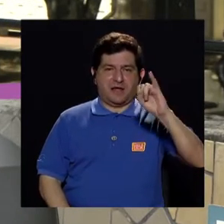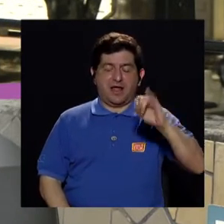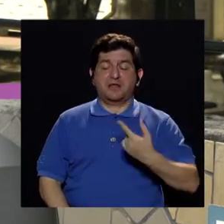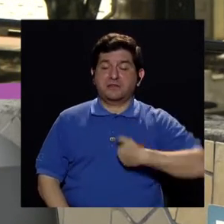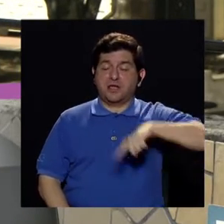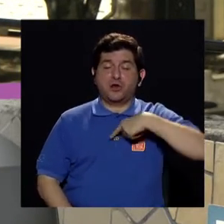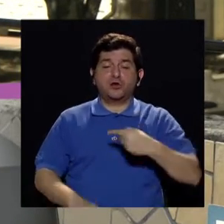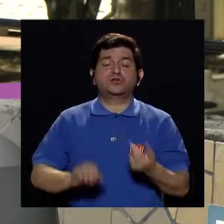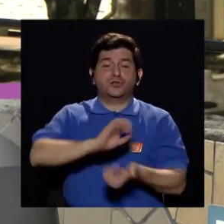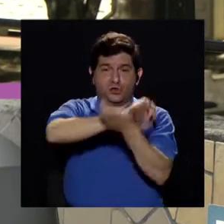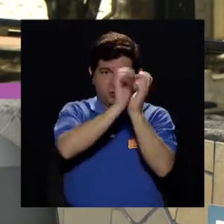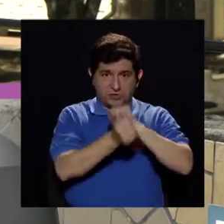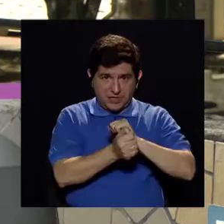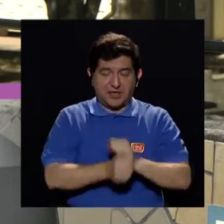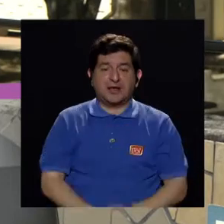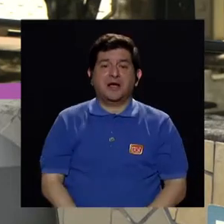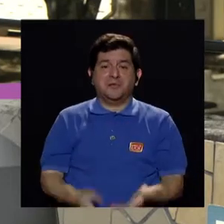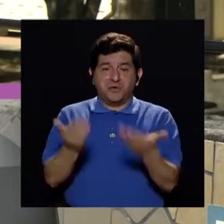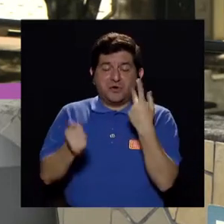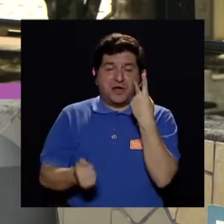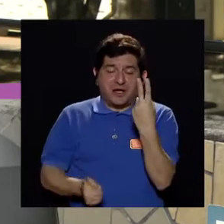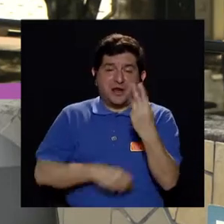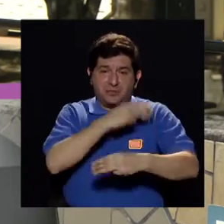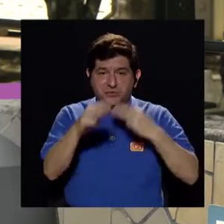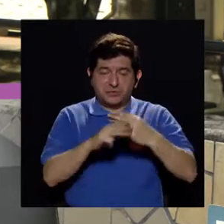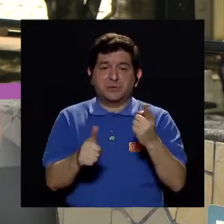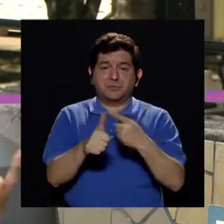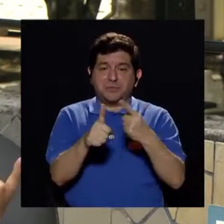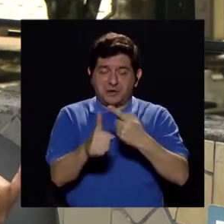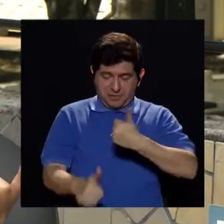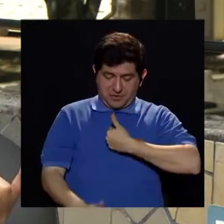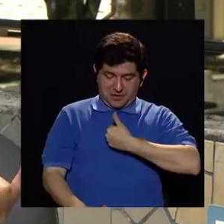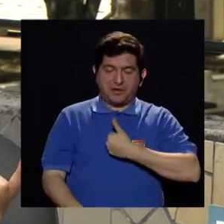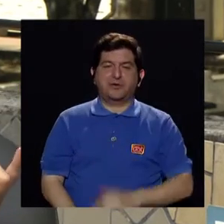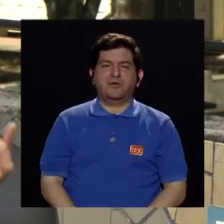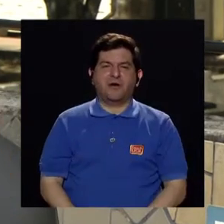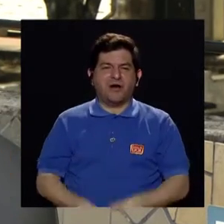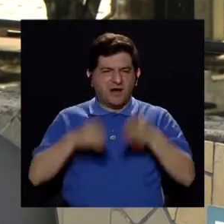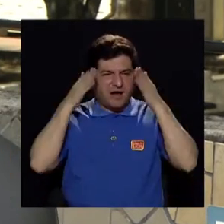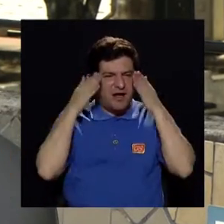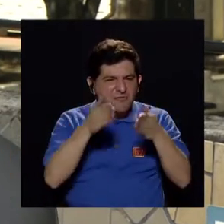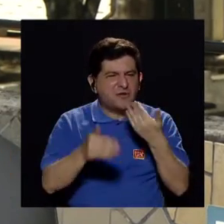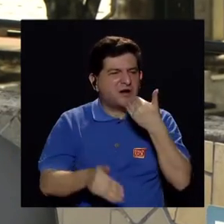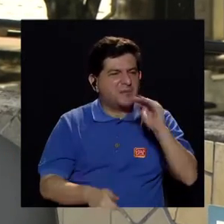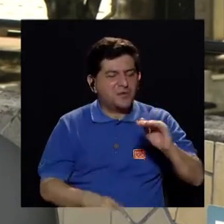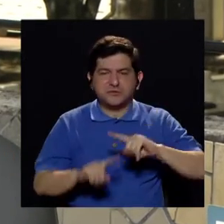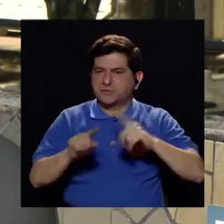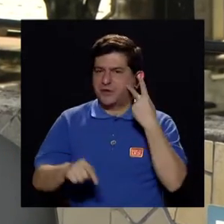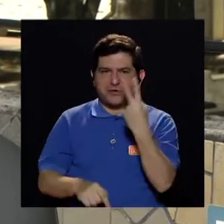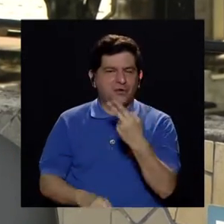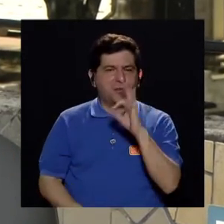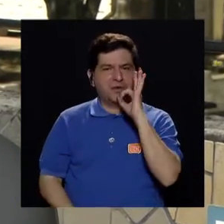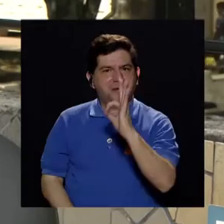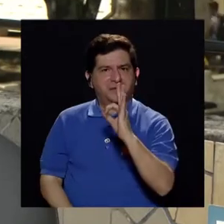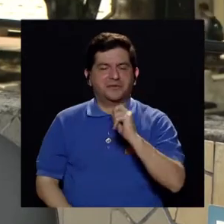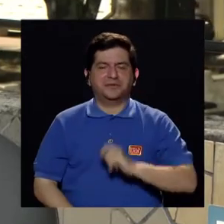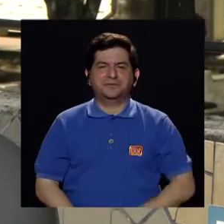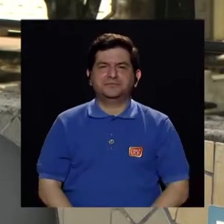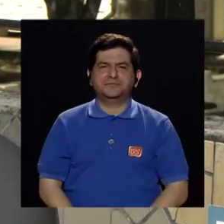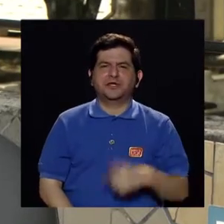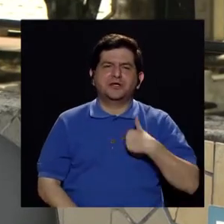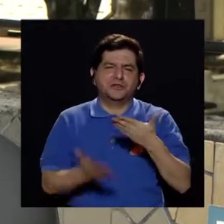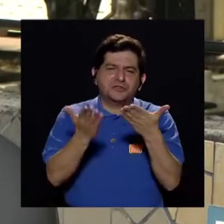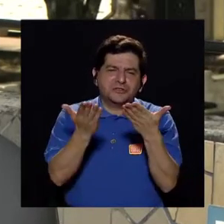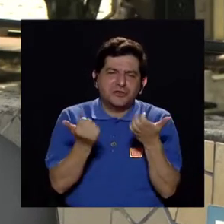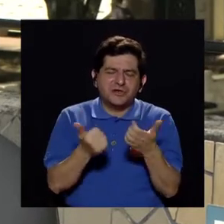en el mundo. Lo que pasa es que nos enfocamos demasiado en lo que está mal y no en lo que ya está bien. Yo quisiera, porque